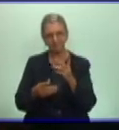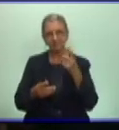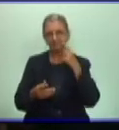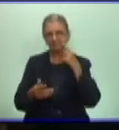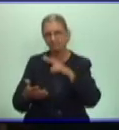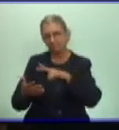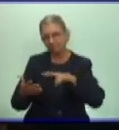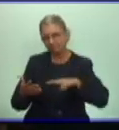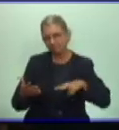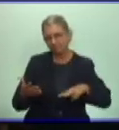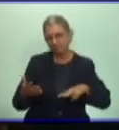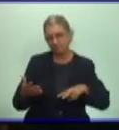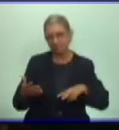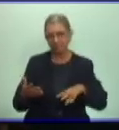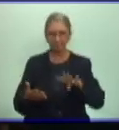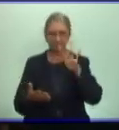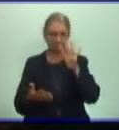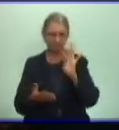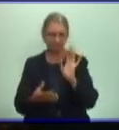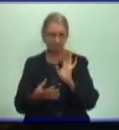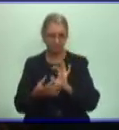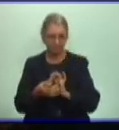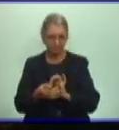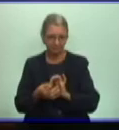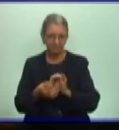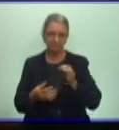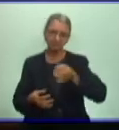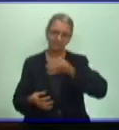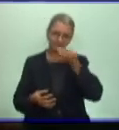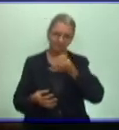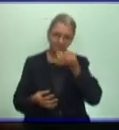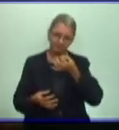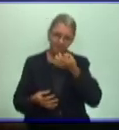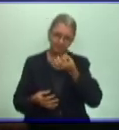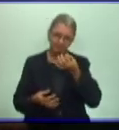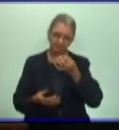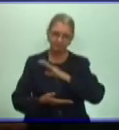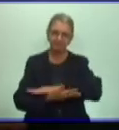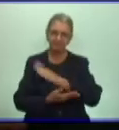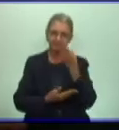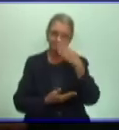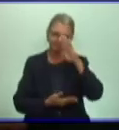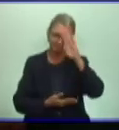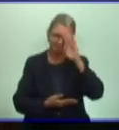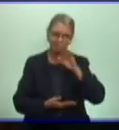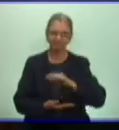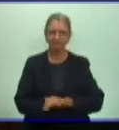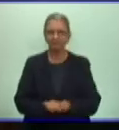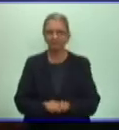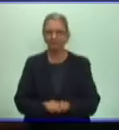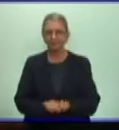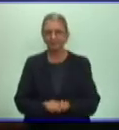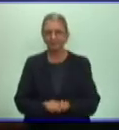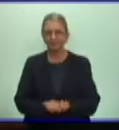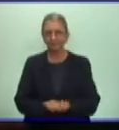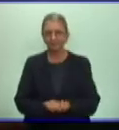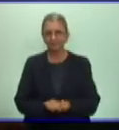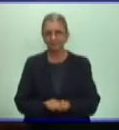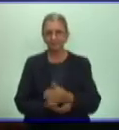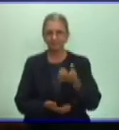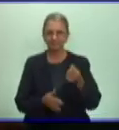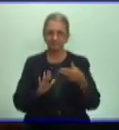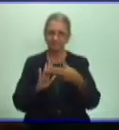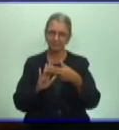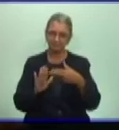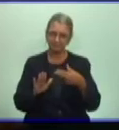el álbum y en cuarto grado se hará la exposición, como muy bien ha explicado el metodólogo Alfonso. Y en las